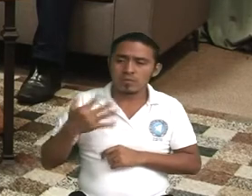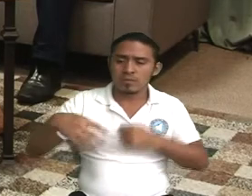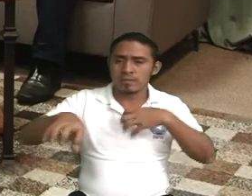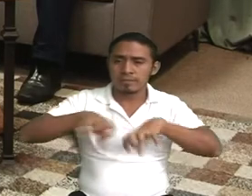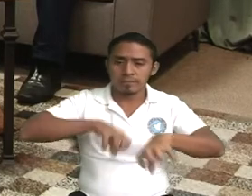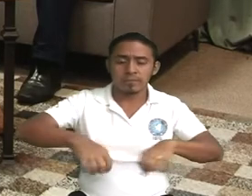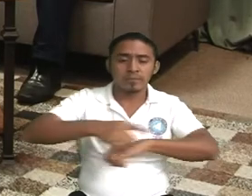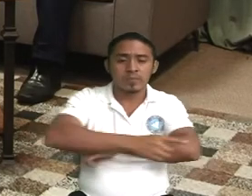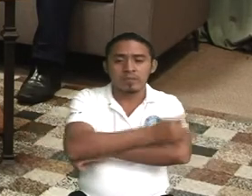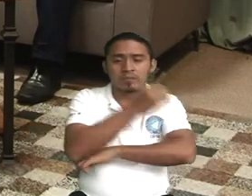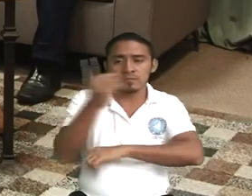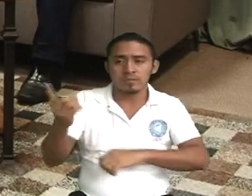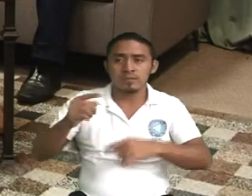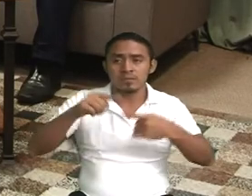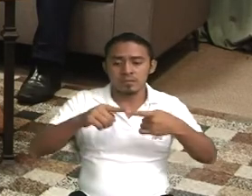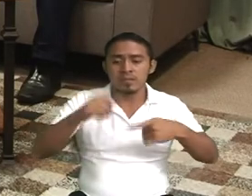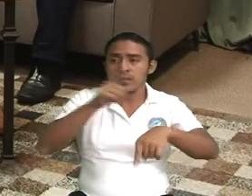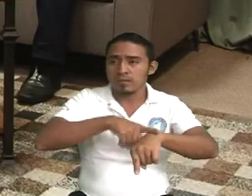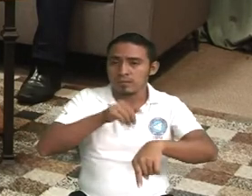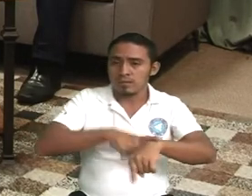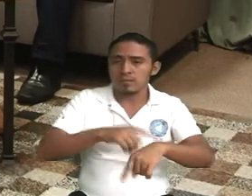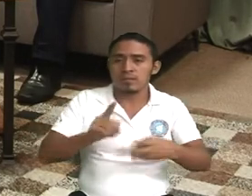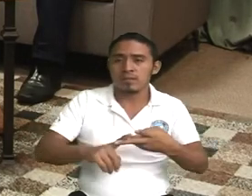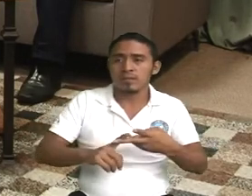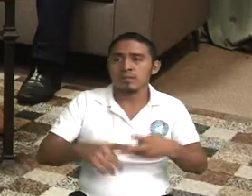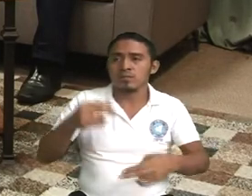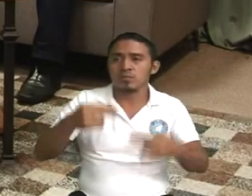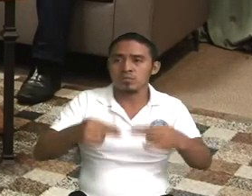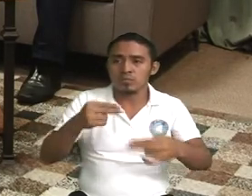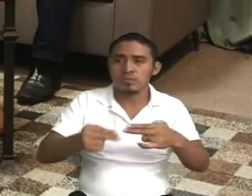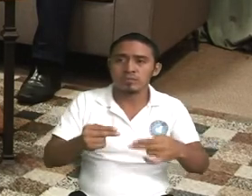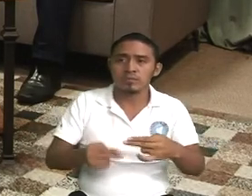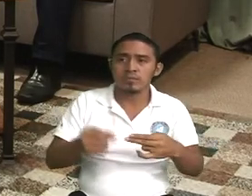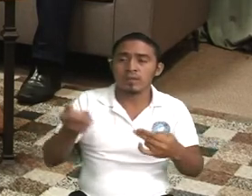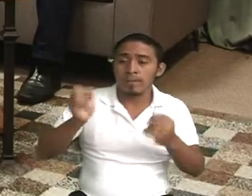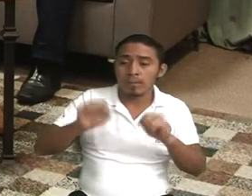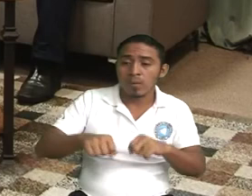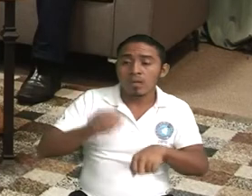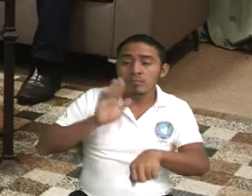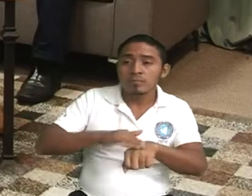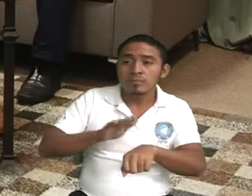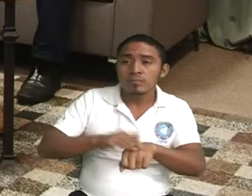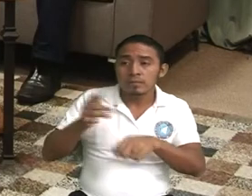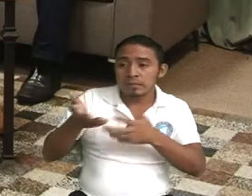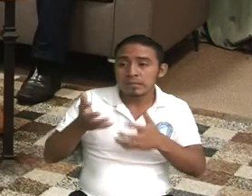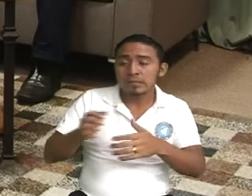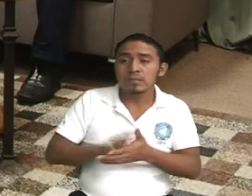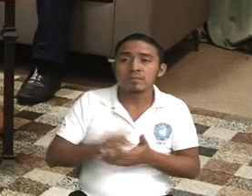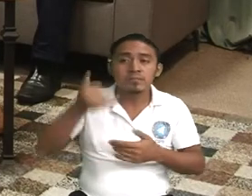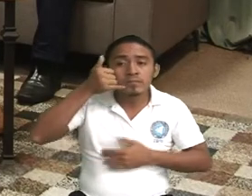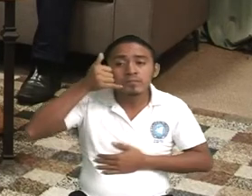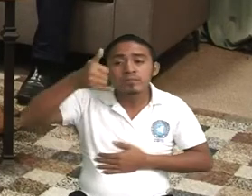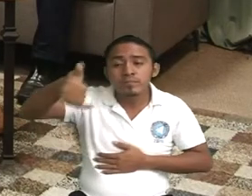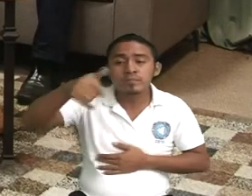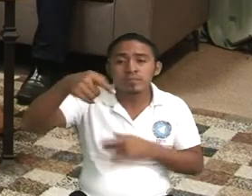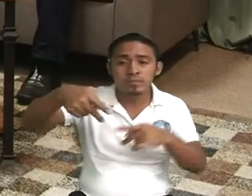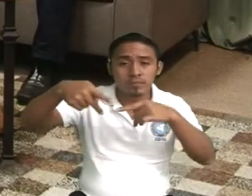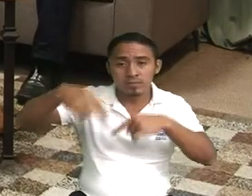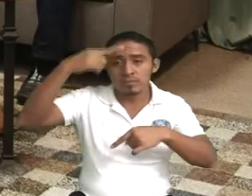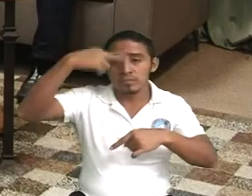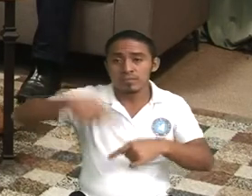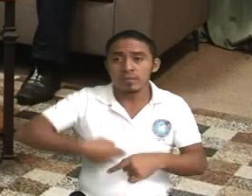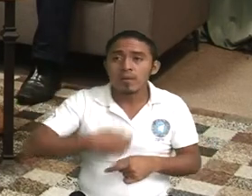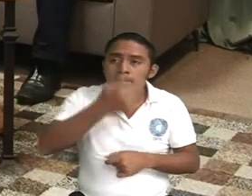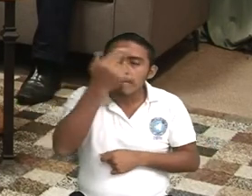día a día, hora, ¿verdad? Salen los, hasta sale el número de contacto por si ellos quieren llamar a la persona y